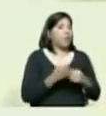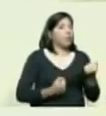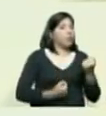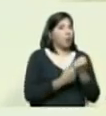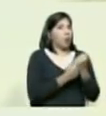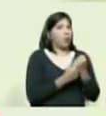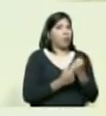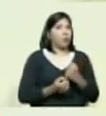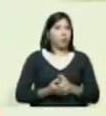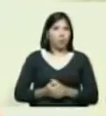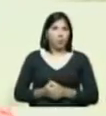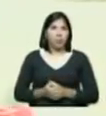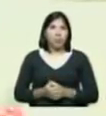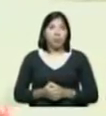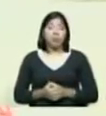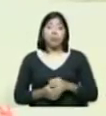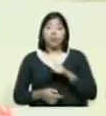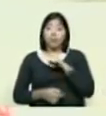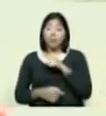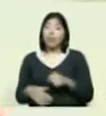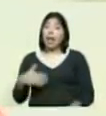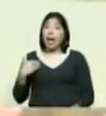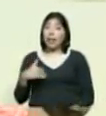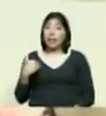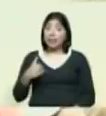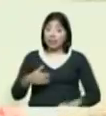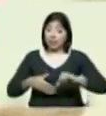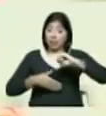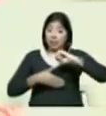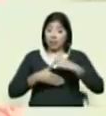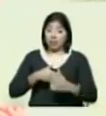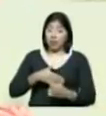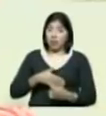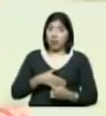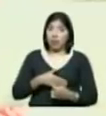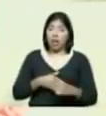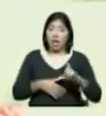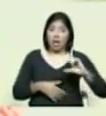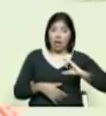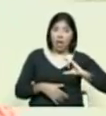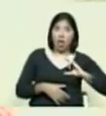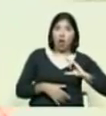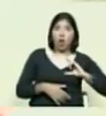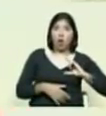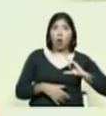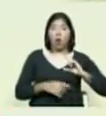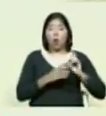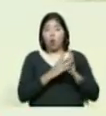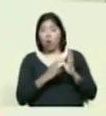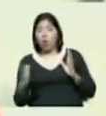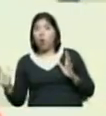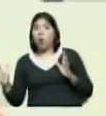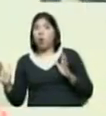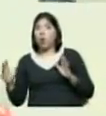en Argentina. En esta nación de Sudamérica, entre enero y julio del 2008 se han producido más